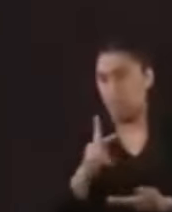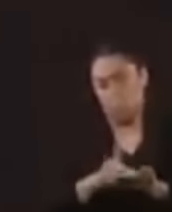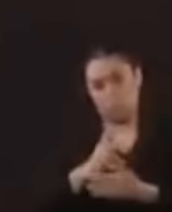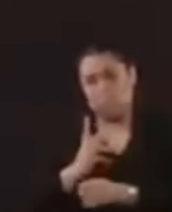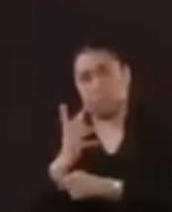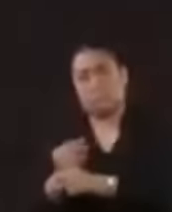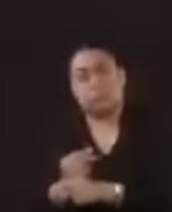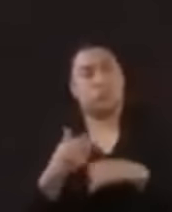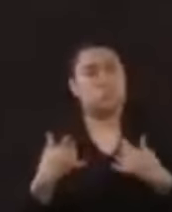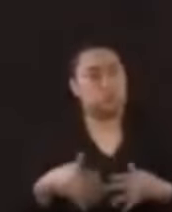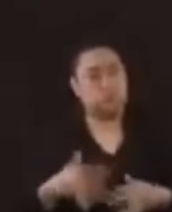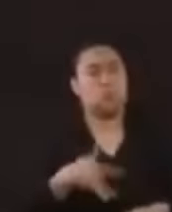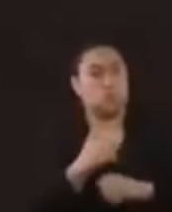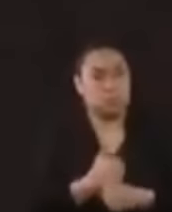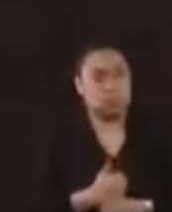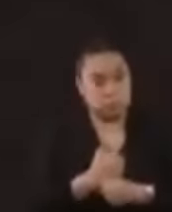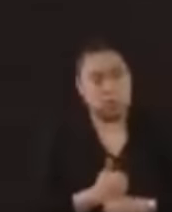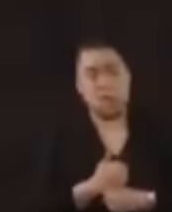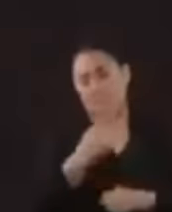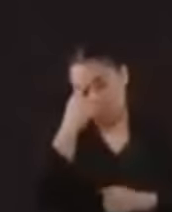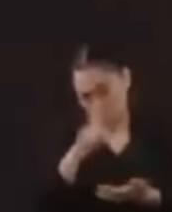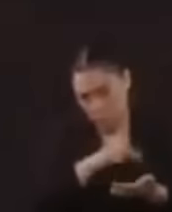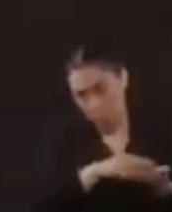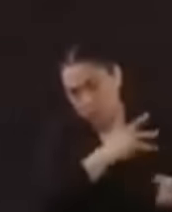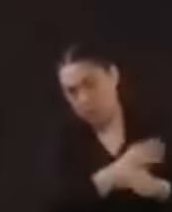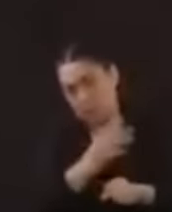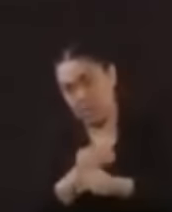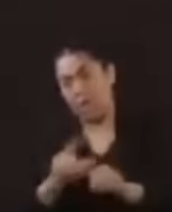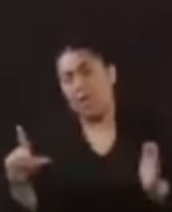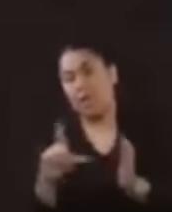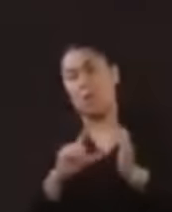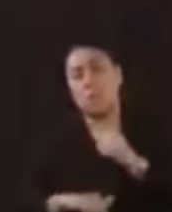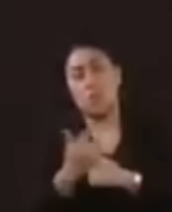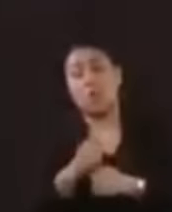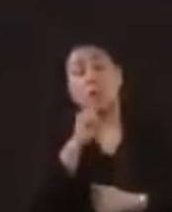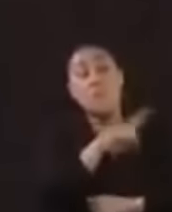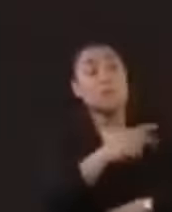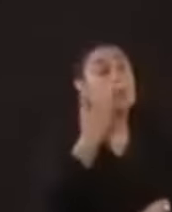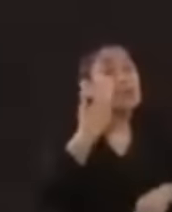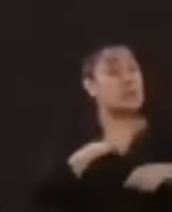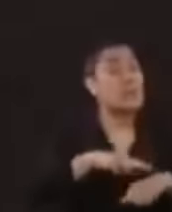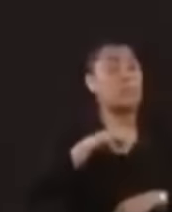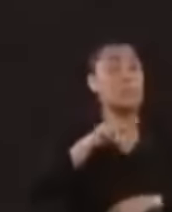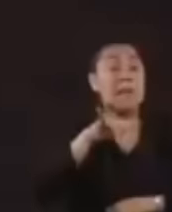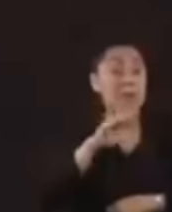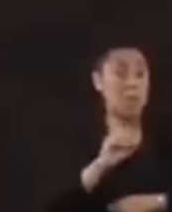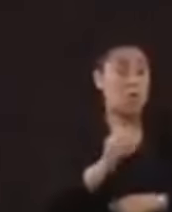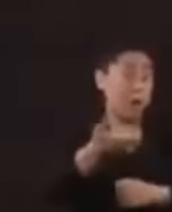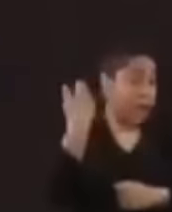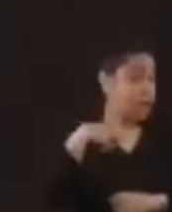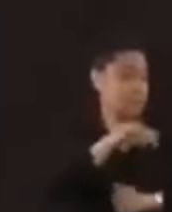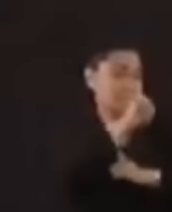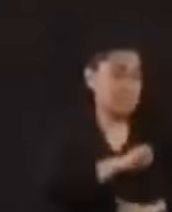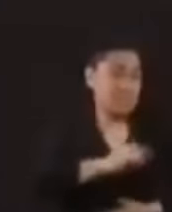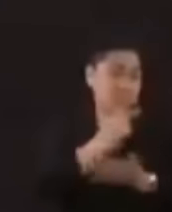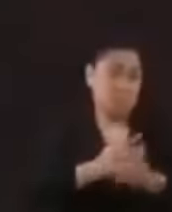esa pena, ese dolor y darle mantenimiento a la línea 12 de lo que se robó Mario Delgado cuando era el encargado del proyecto en la Ciudad